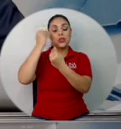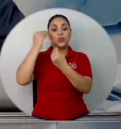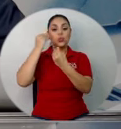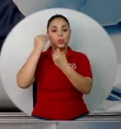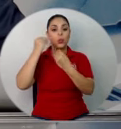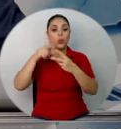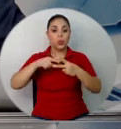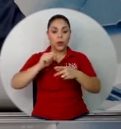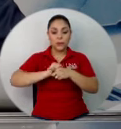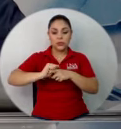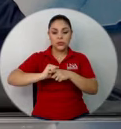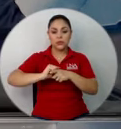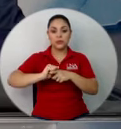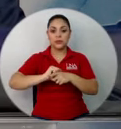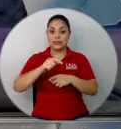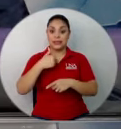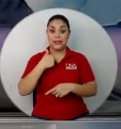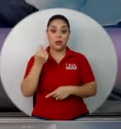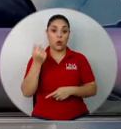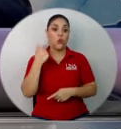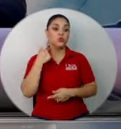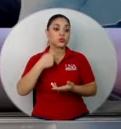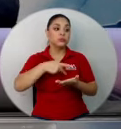la empresa, y no nos sirve ser